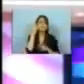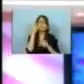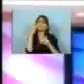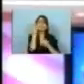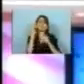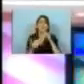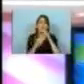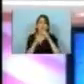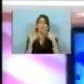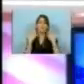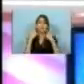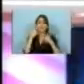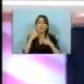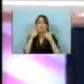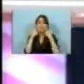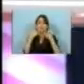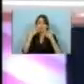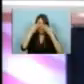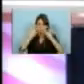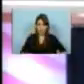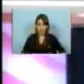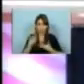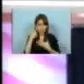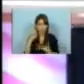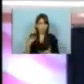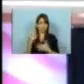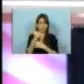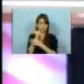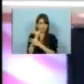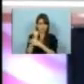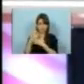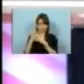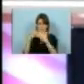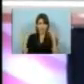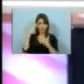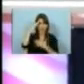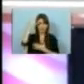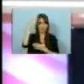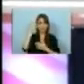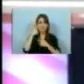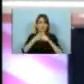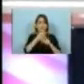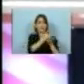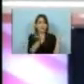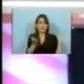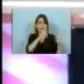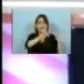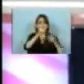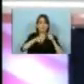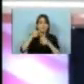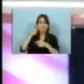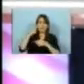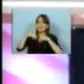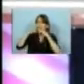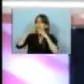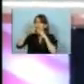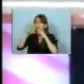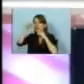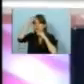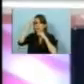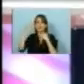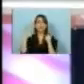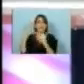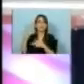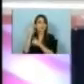fundamentales para mostrarte. Sos una gran figura que te hiciste así popular gracias a la gente que paga una entrada y te ve. Te apoyamos en todos